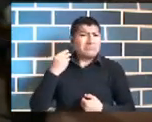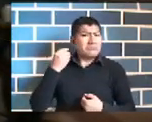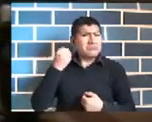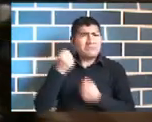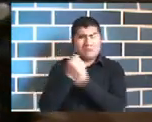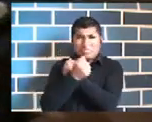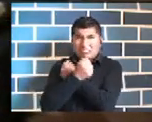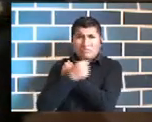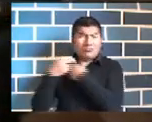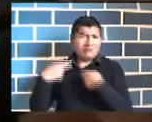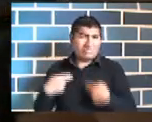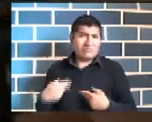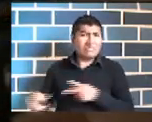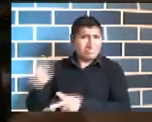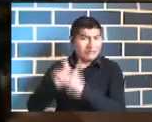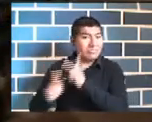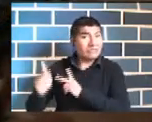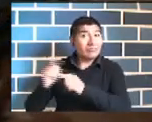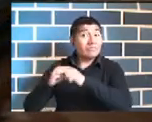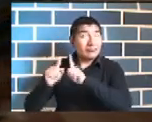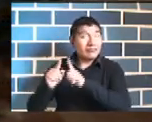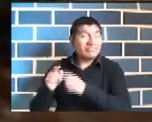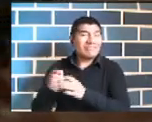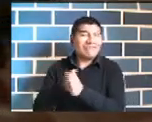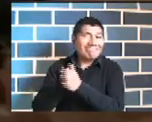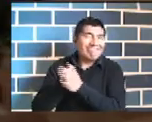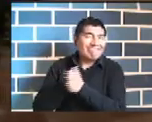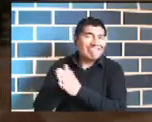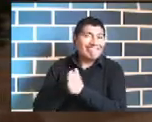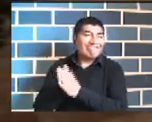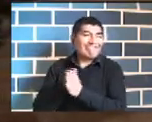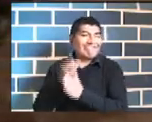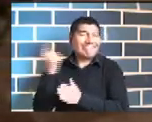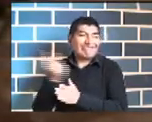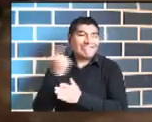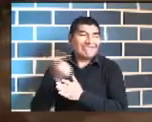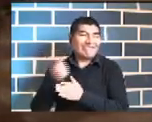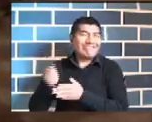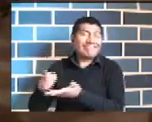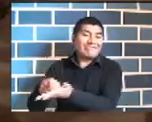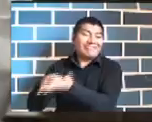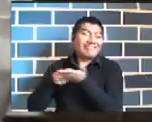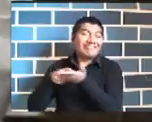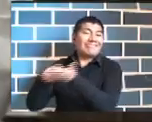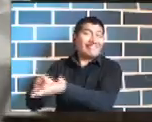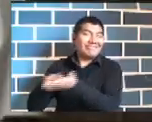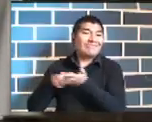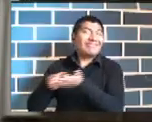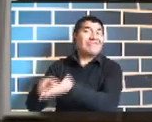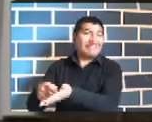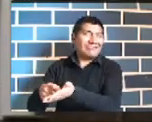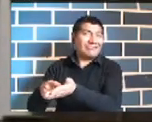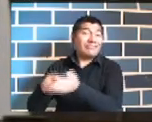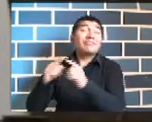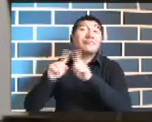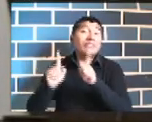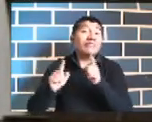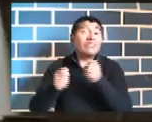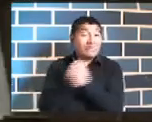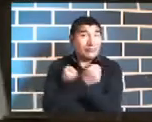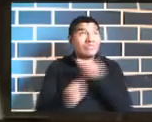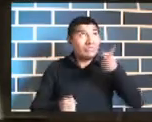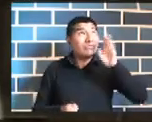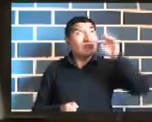humano. Pero es interesado. Siempre espera la correspondencia. En cambio, el amor divino